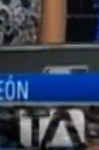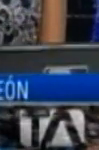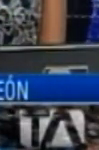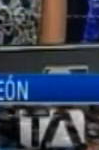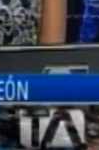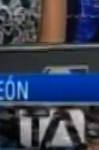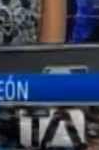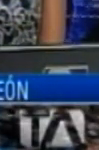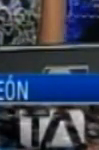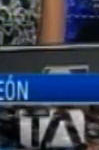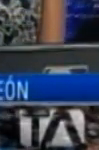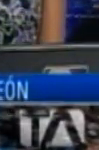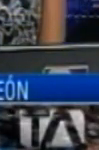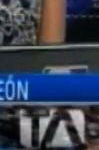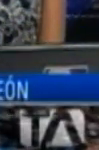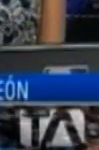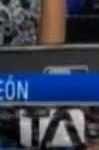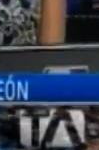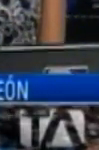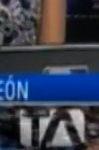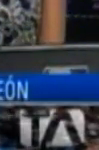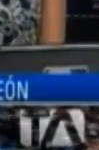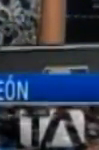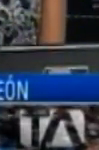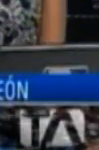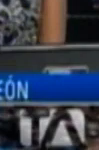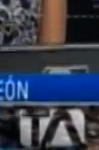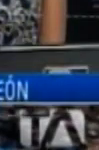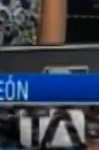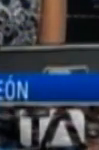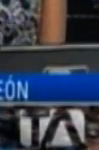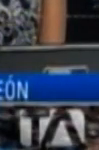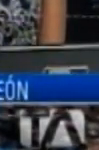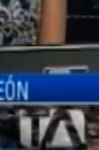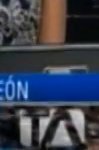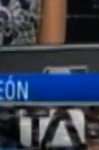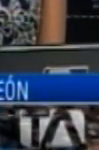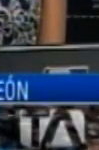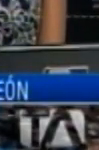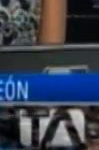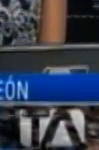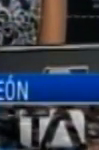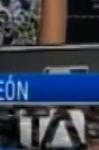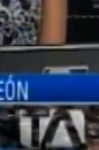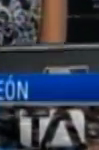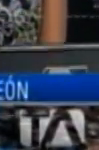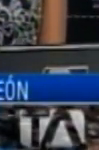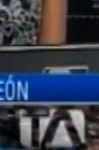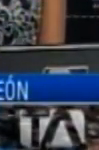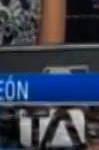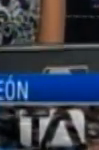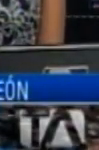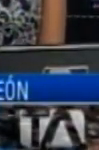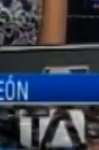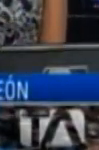¿Cómo están todos? Bienvenidos a 24 horas. La Universidad Andina Simón Bolívar celebra 25 años de fundación y lo hace este día con una sesión solemne por